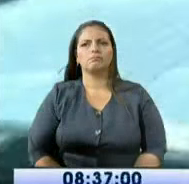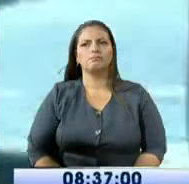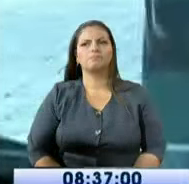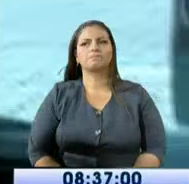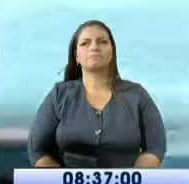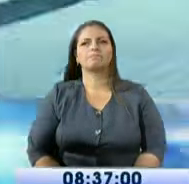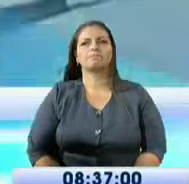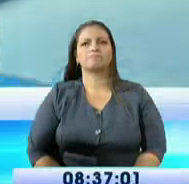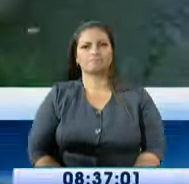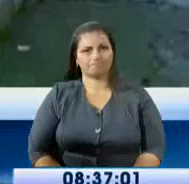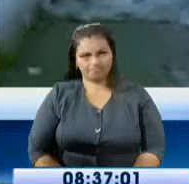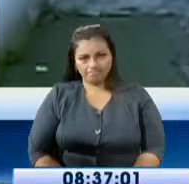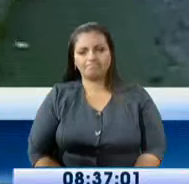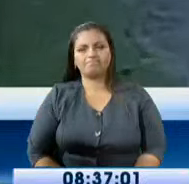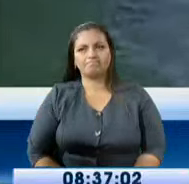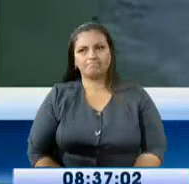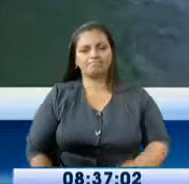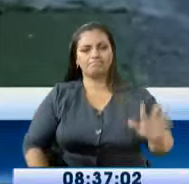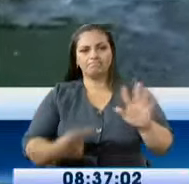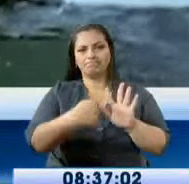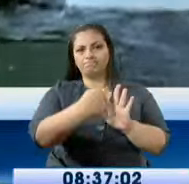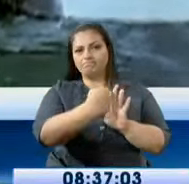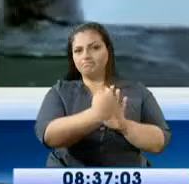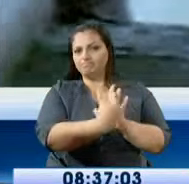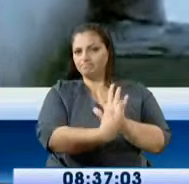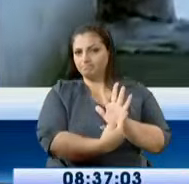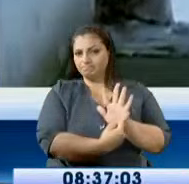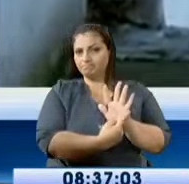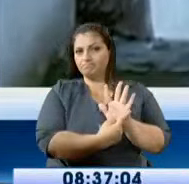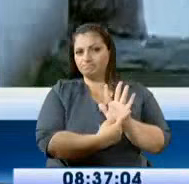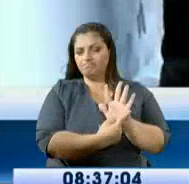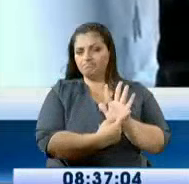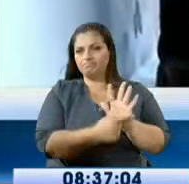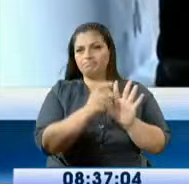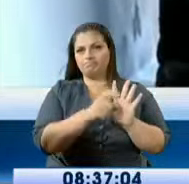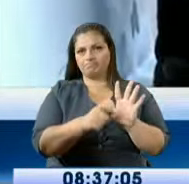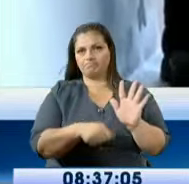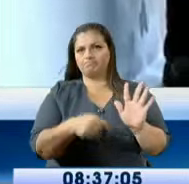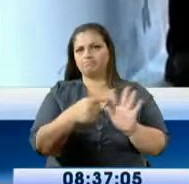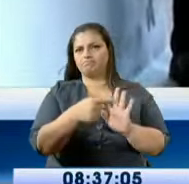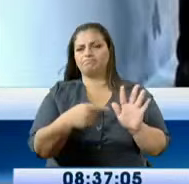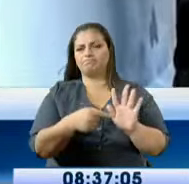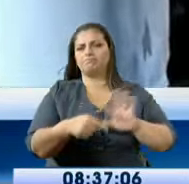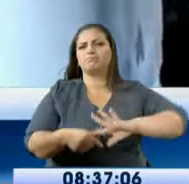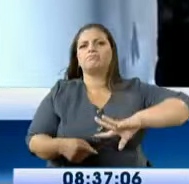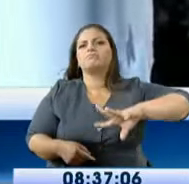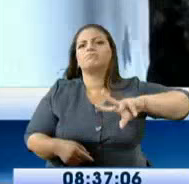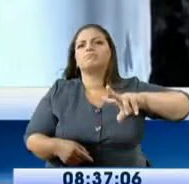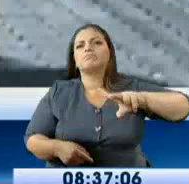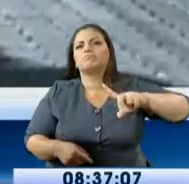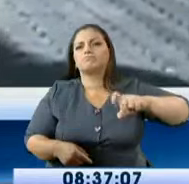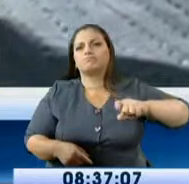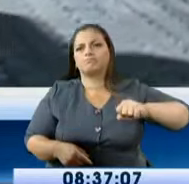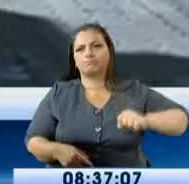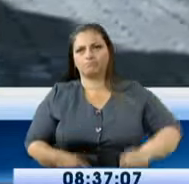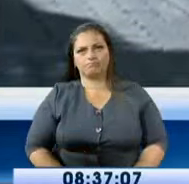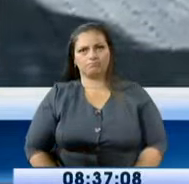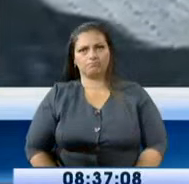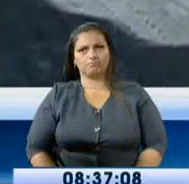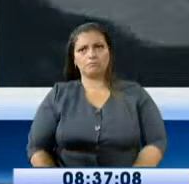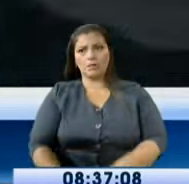Actuaron en delito flagrante y los equipos se distribuyeron a los diferentes puntos en busca de más sospechosos y otros artículos de computación, así